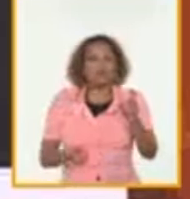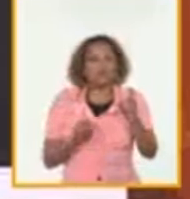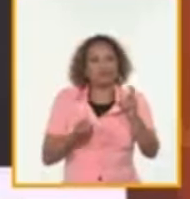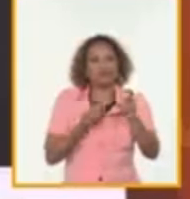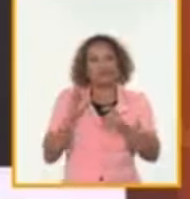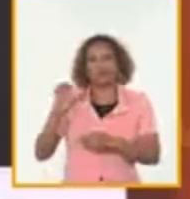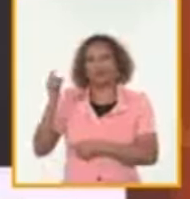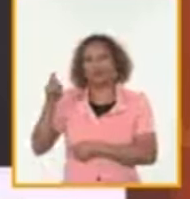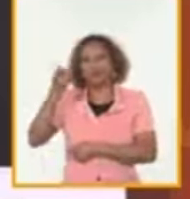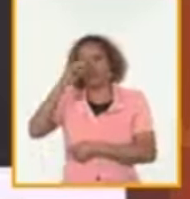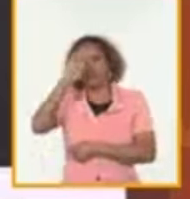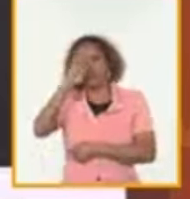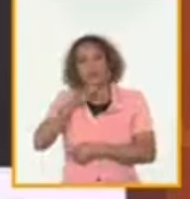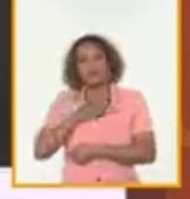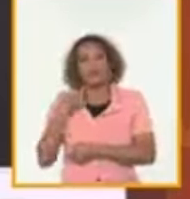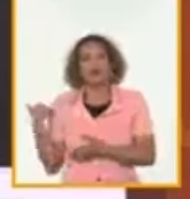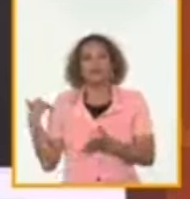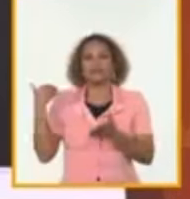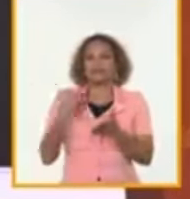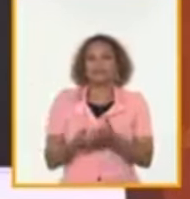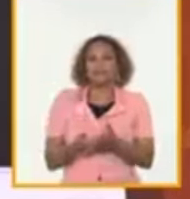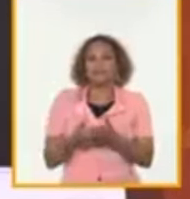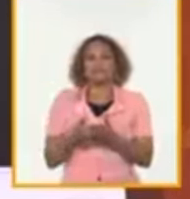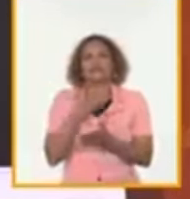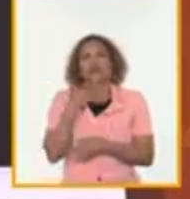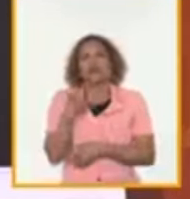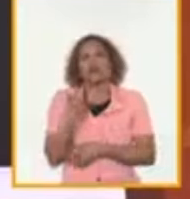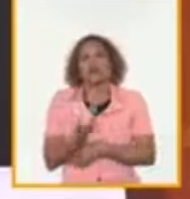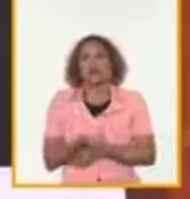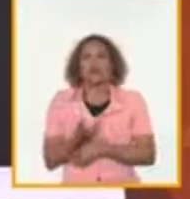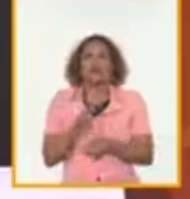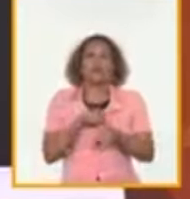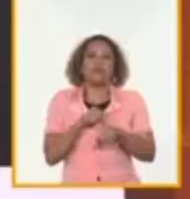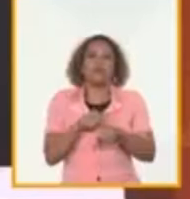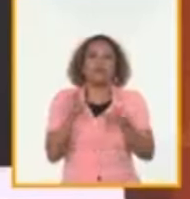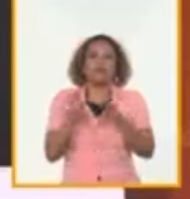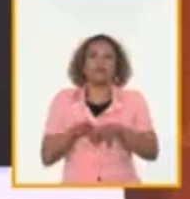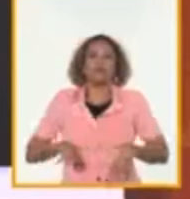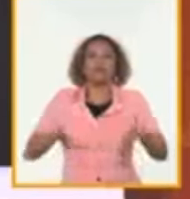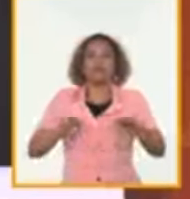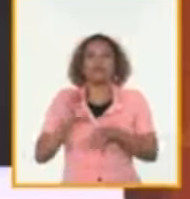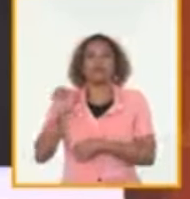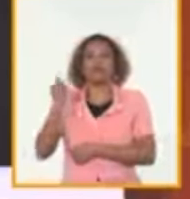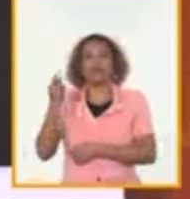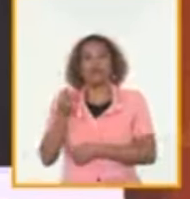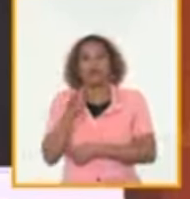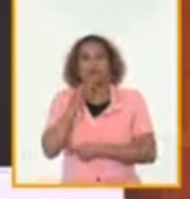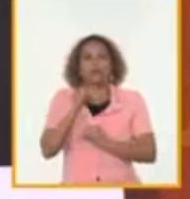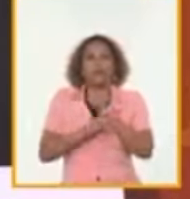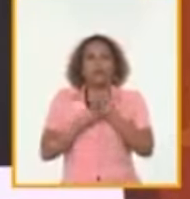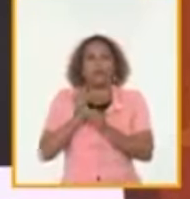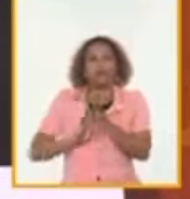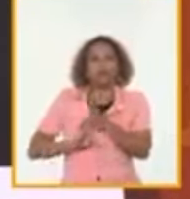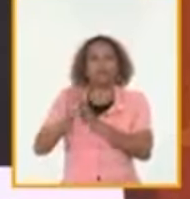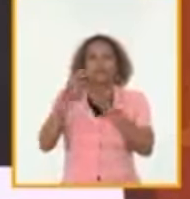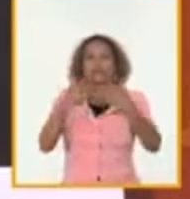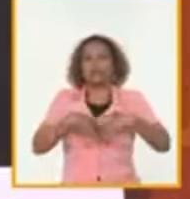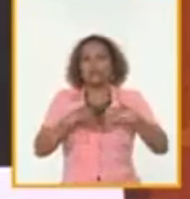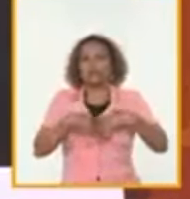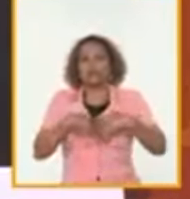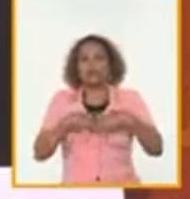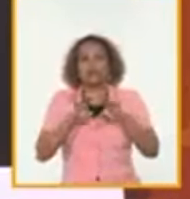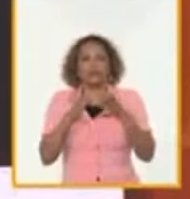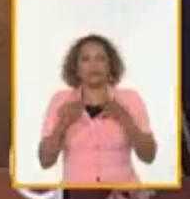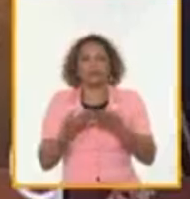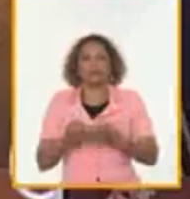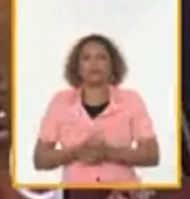economía cubana de hoy cómo se ha sustentado en medio de estas dificultades ese Polo industrial y esa economía que tiene esta este